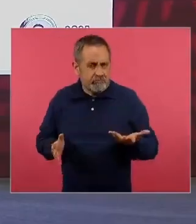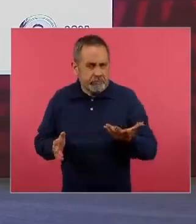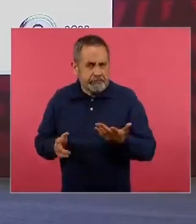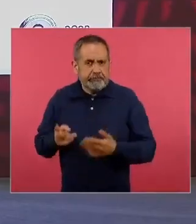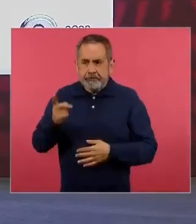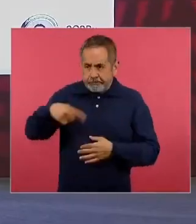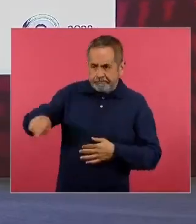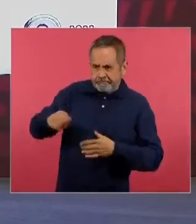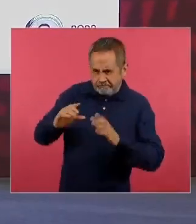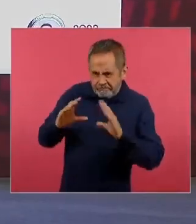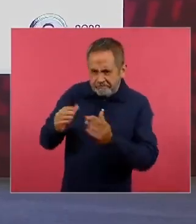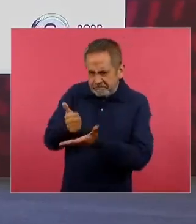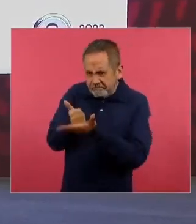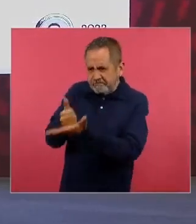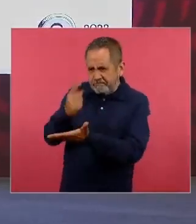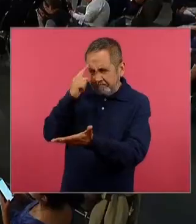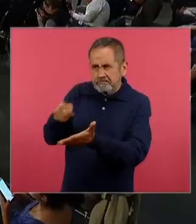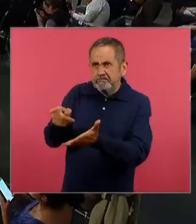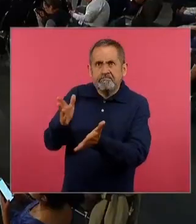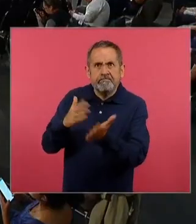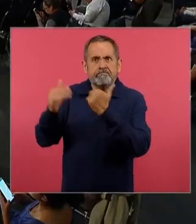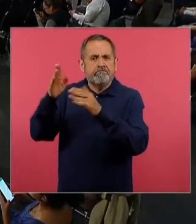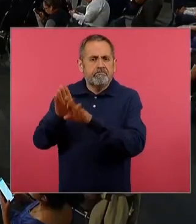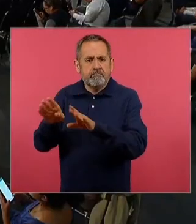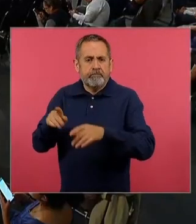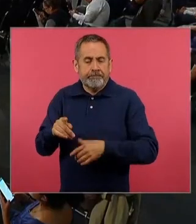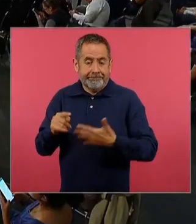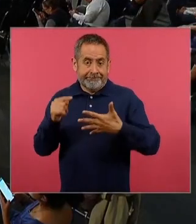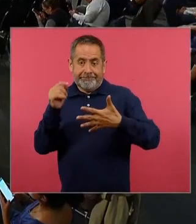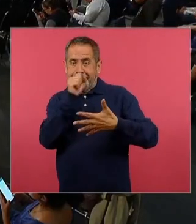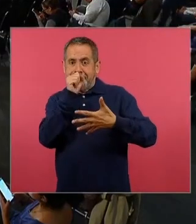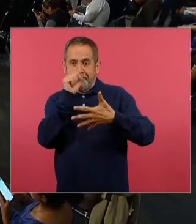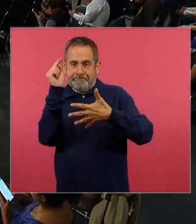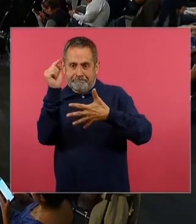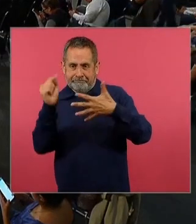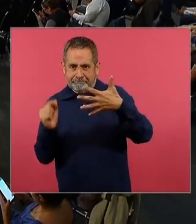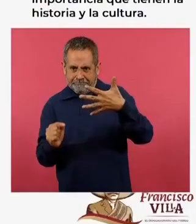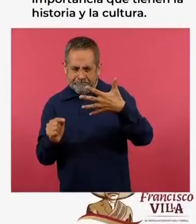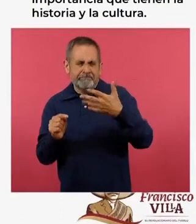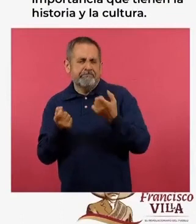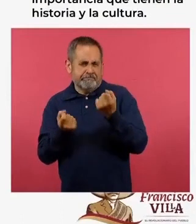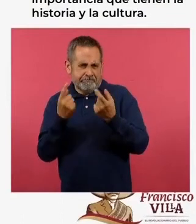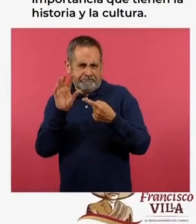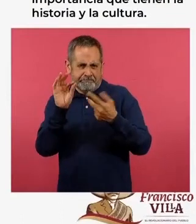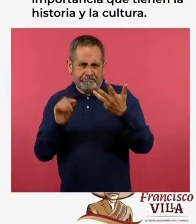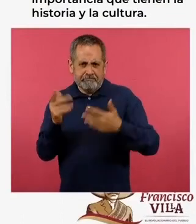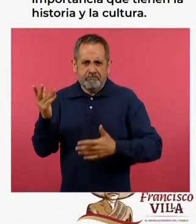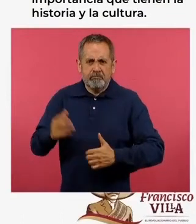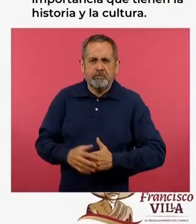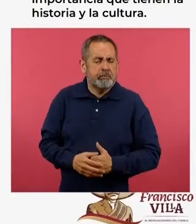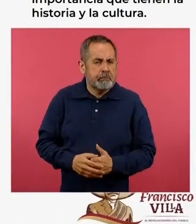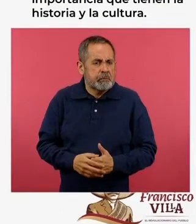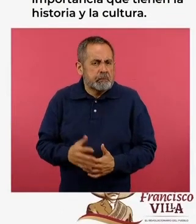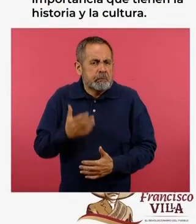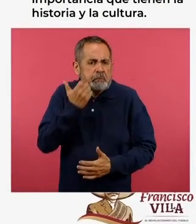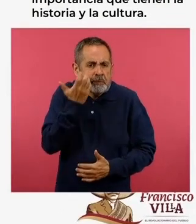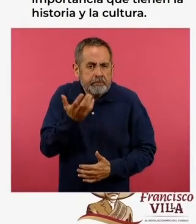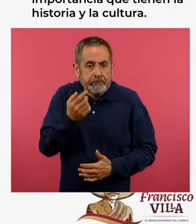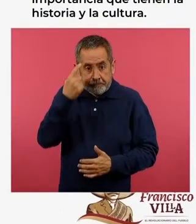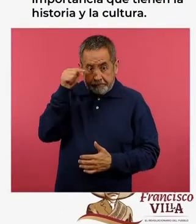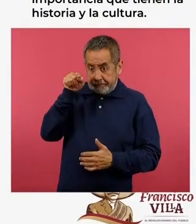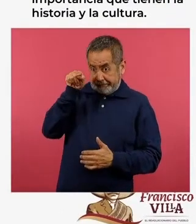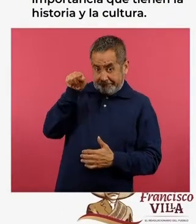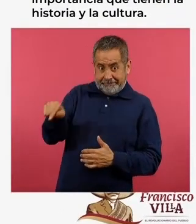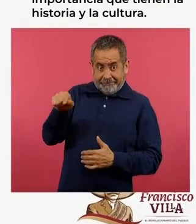estamos ayudando a formar. Son estos, están establecidos, mencionaré algunos como ¿qué queremos? Que valoren